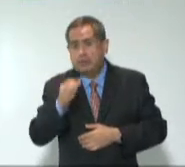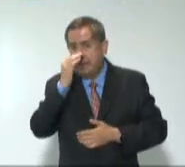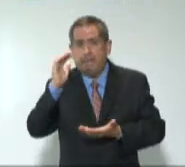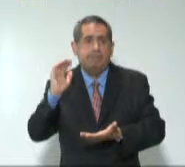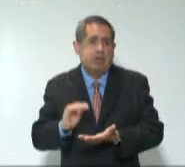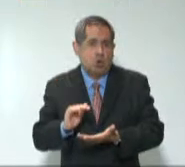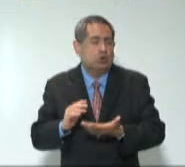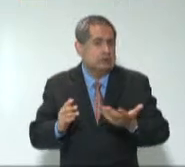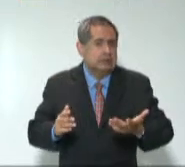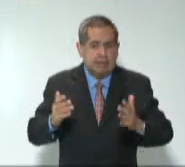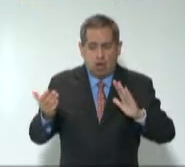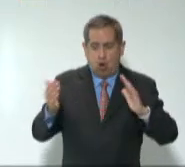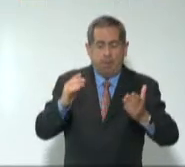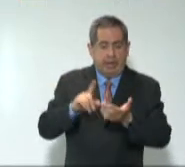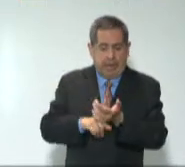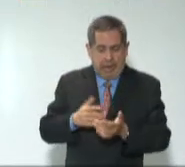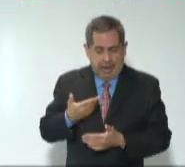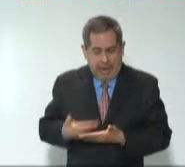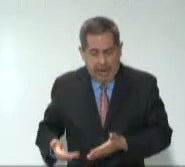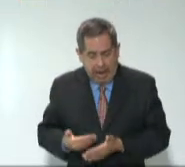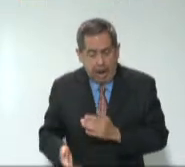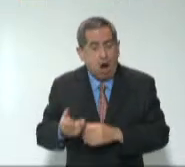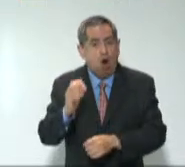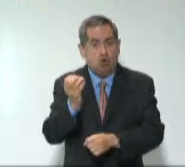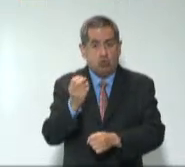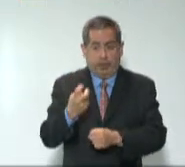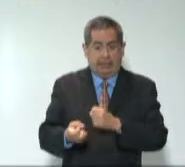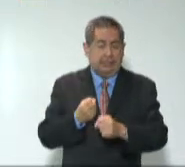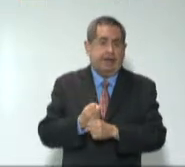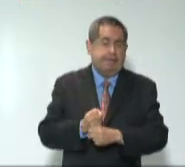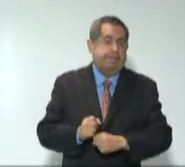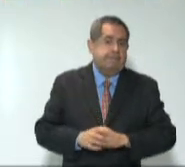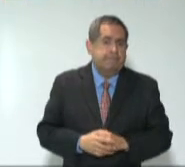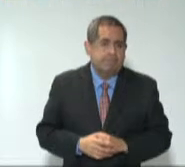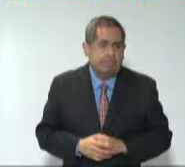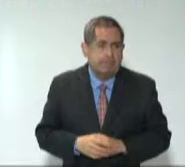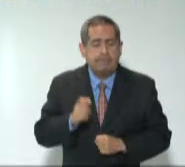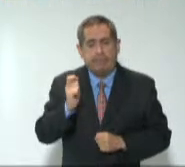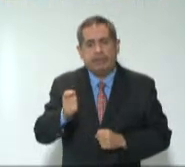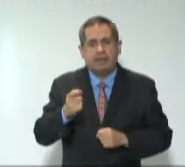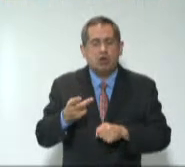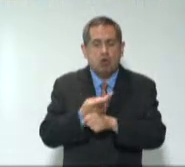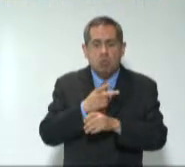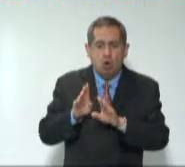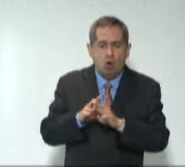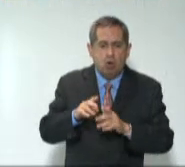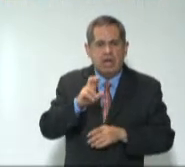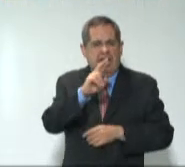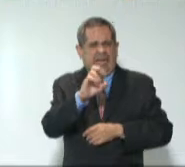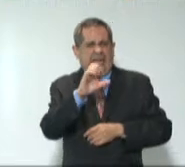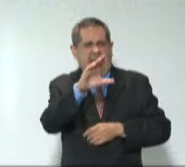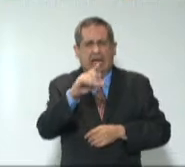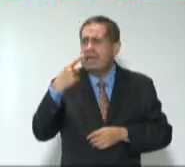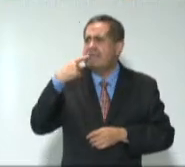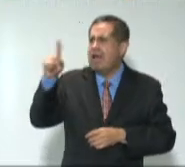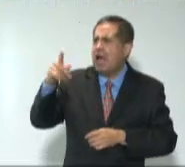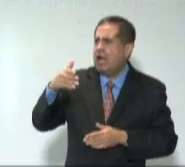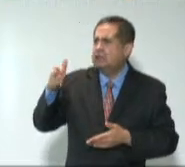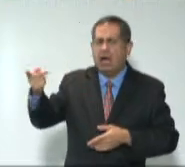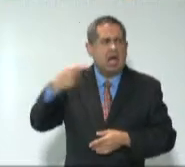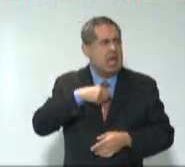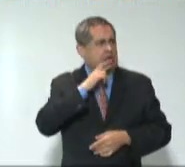esto con datos hasta octubre de este año por lo que se refiere a los recursos de revisión las quejas que se han